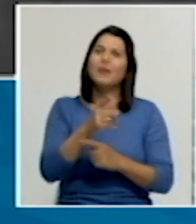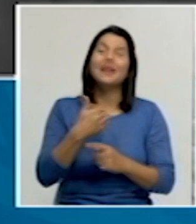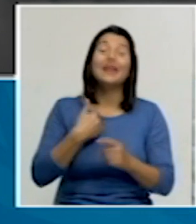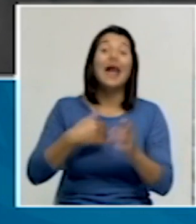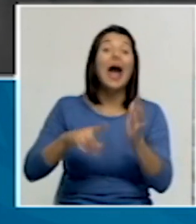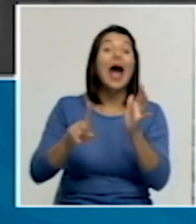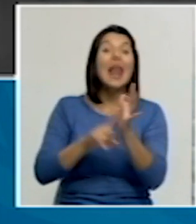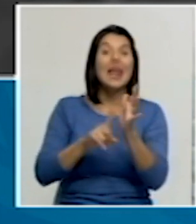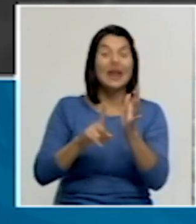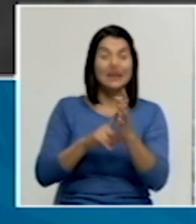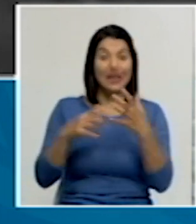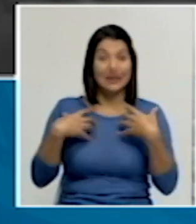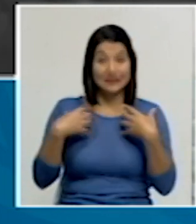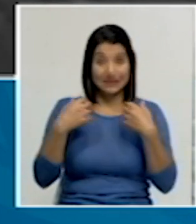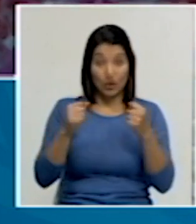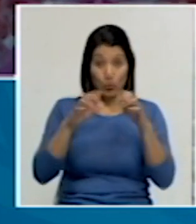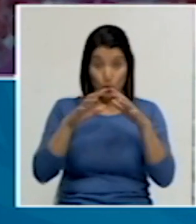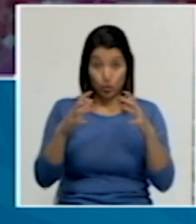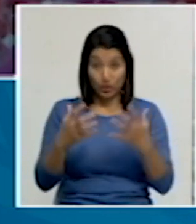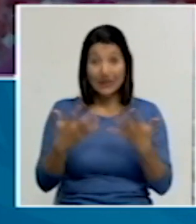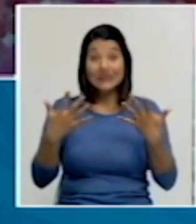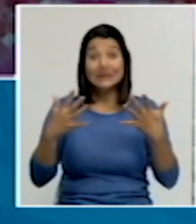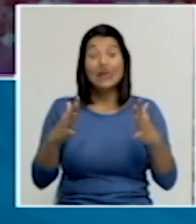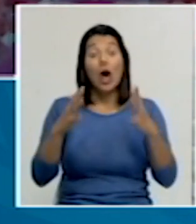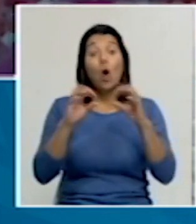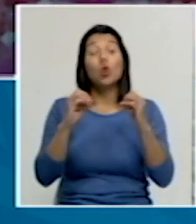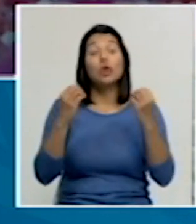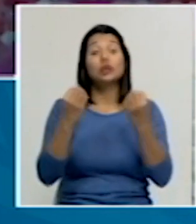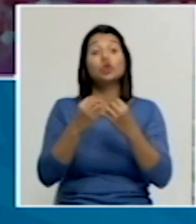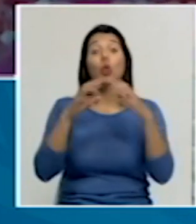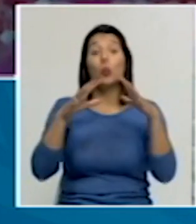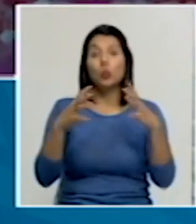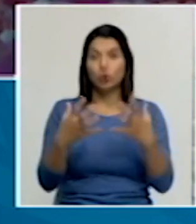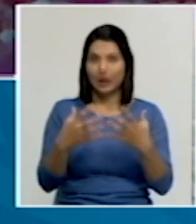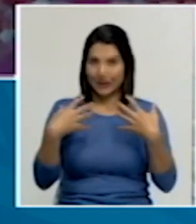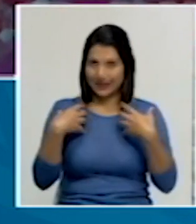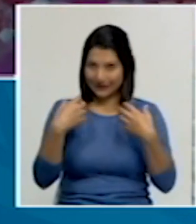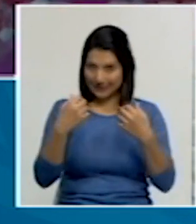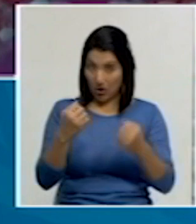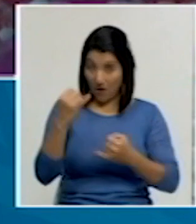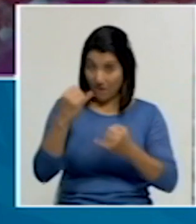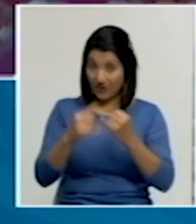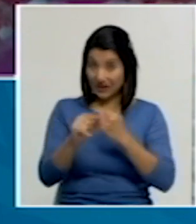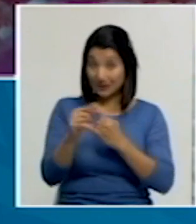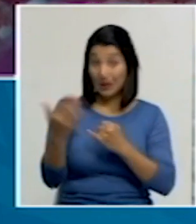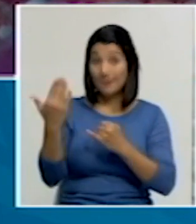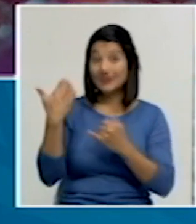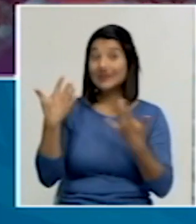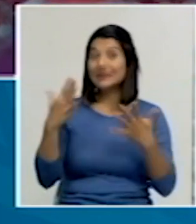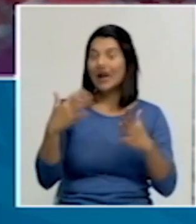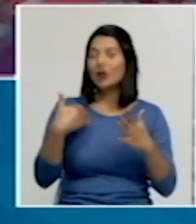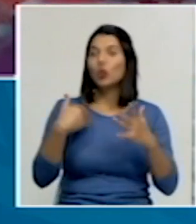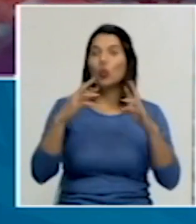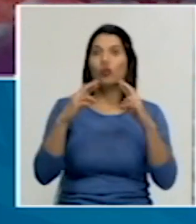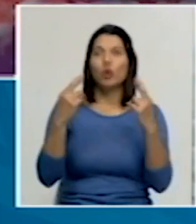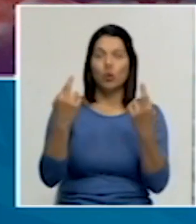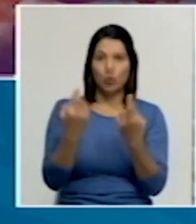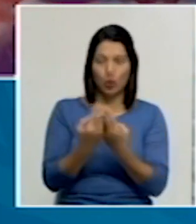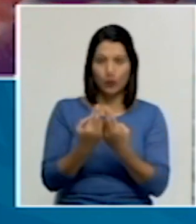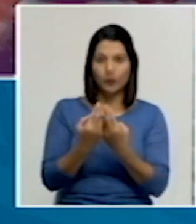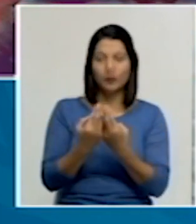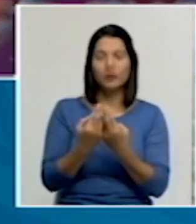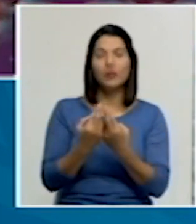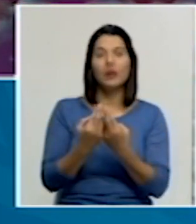mundial y ya la Organización Mundial de la Salud el fin de semana tuvo una reunión al respecto. Digamos que